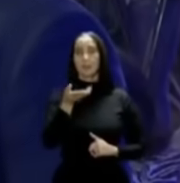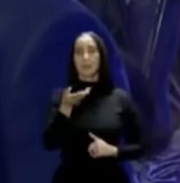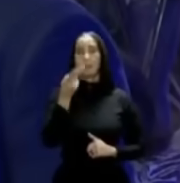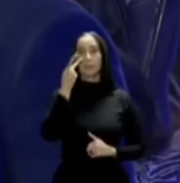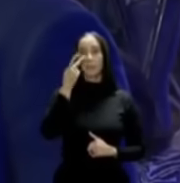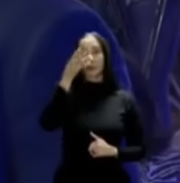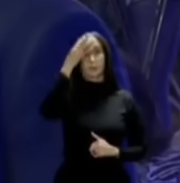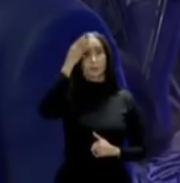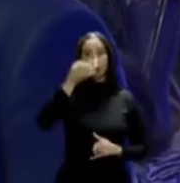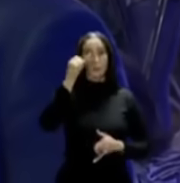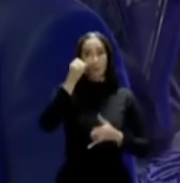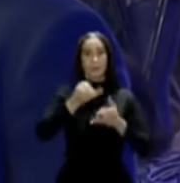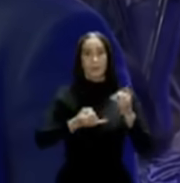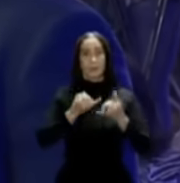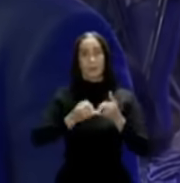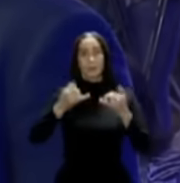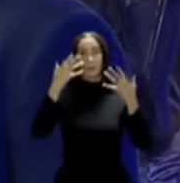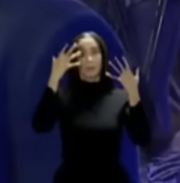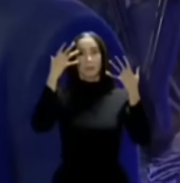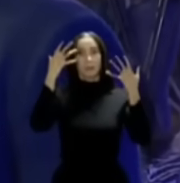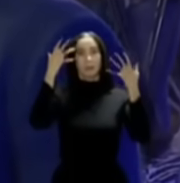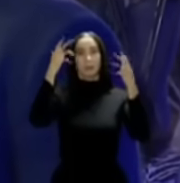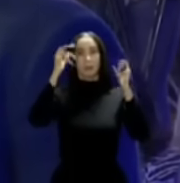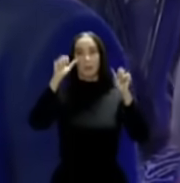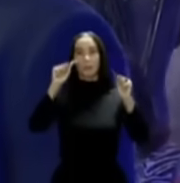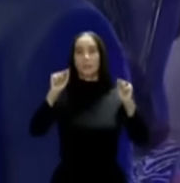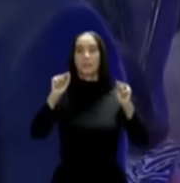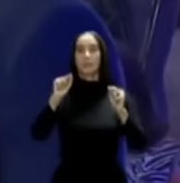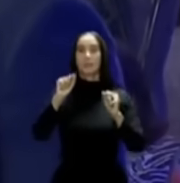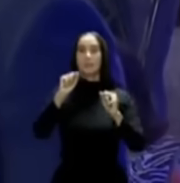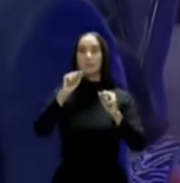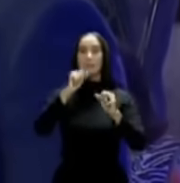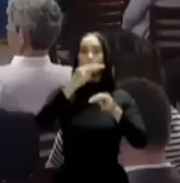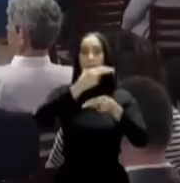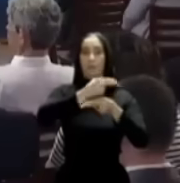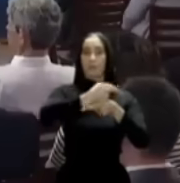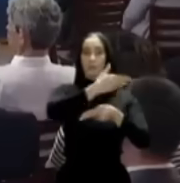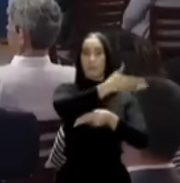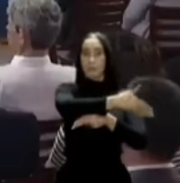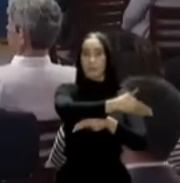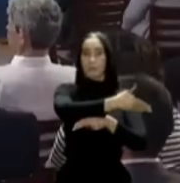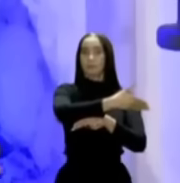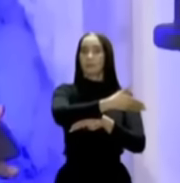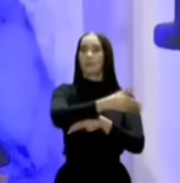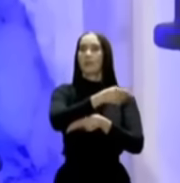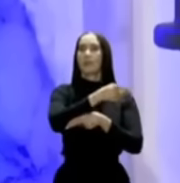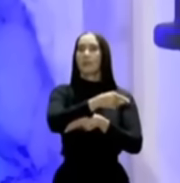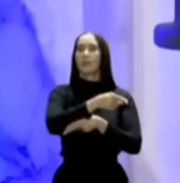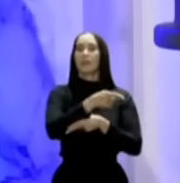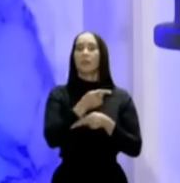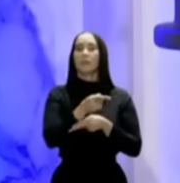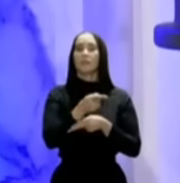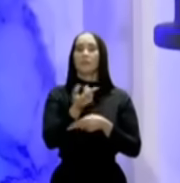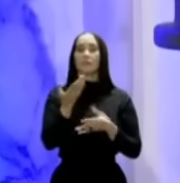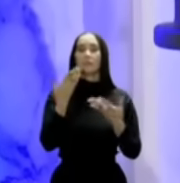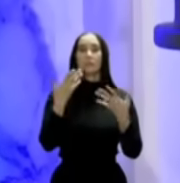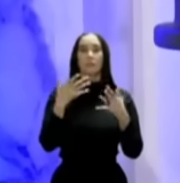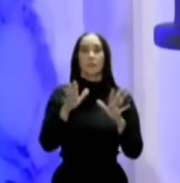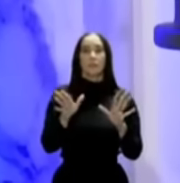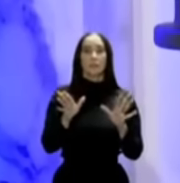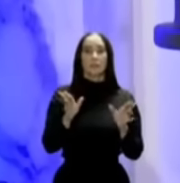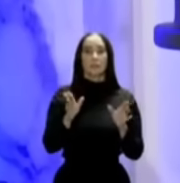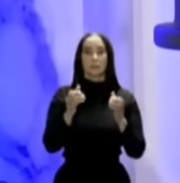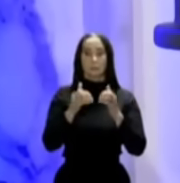decisiones últimas del presidente interino Henry de Haití, si esto, bueno, sería ya una